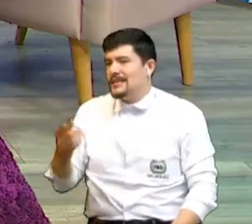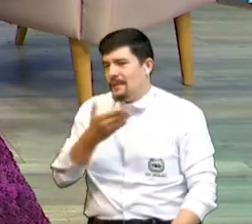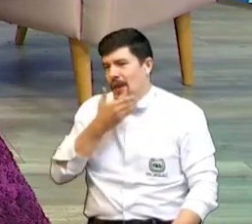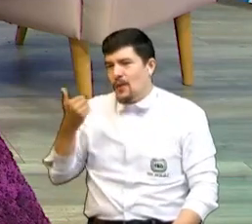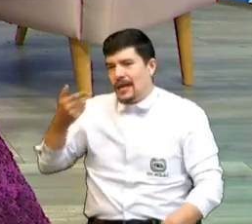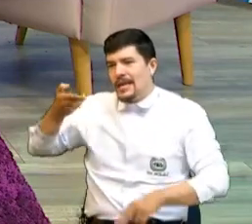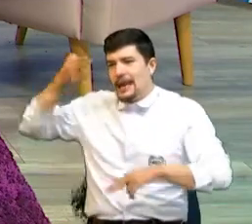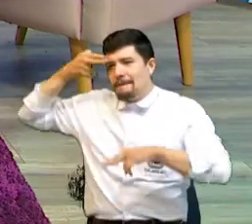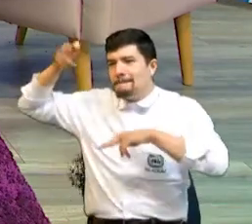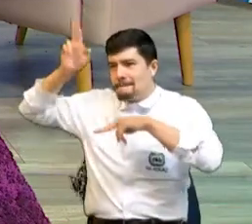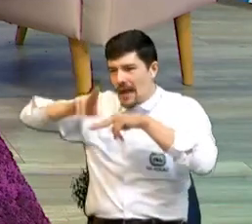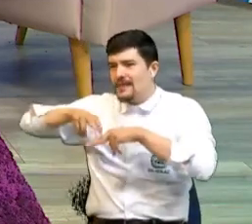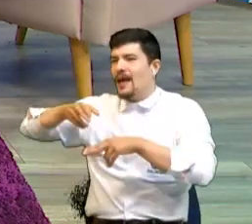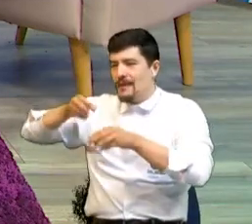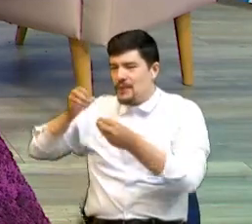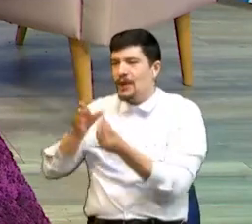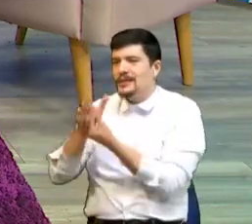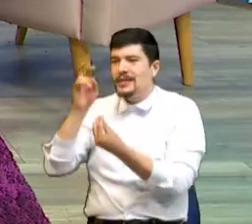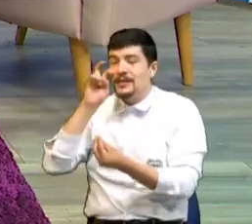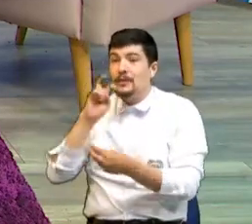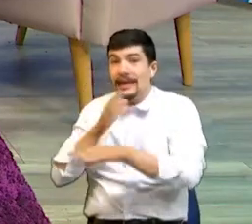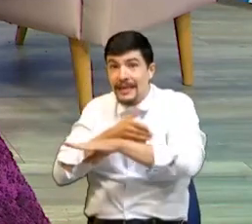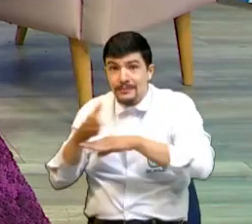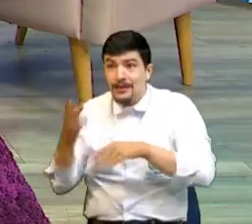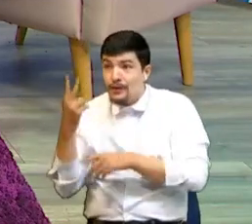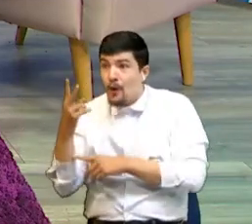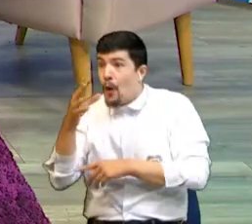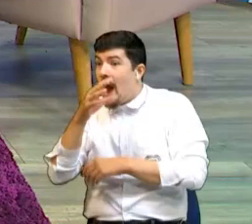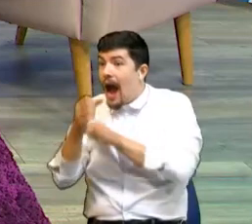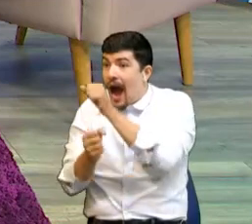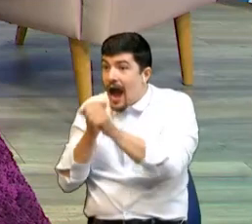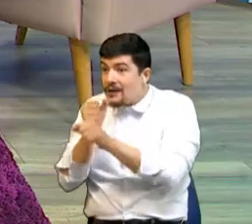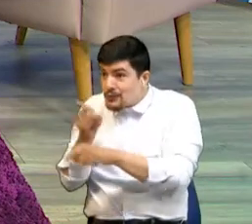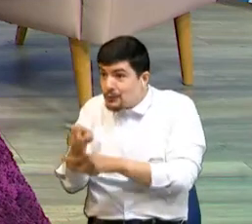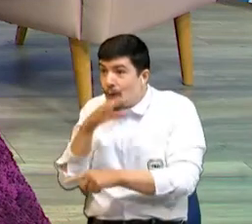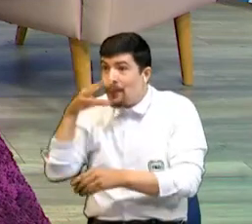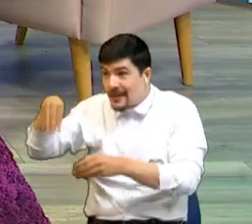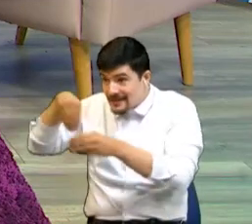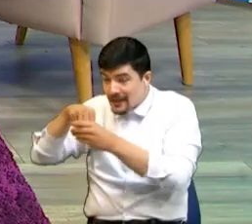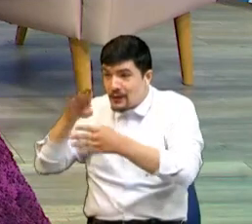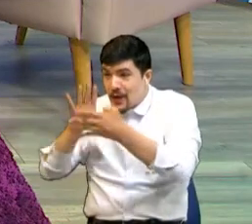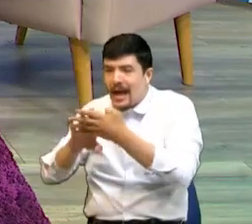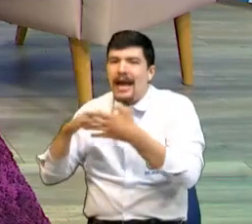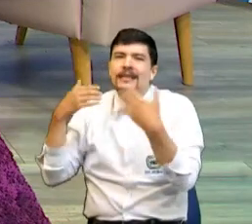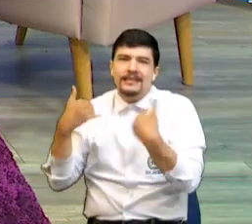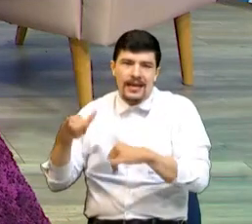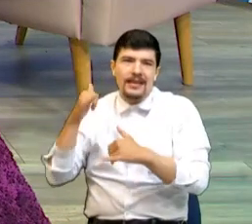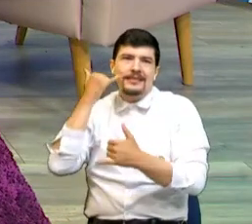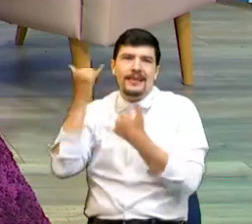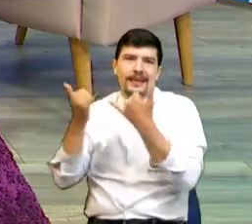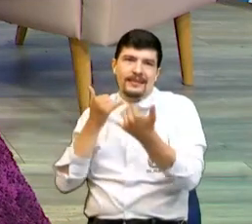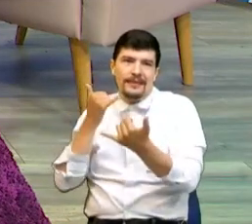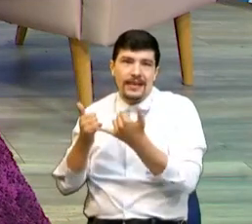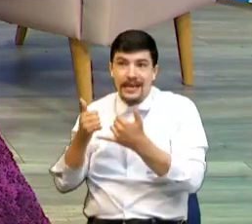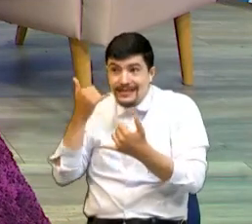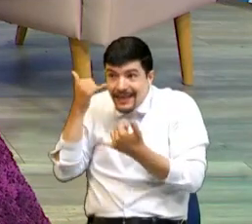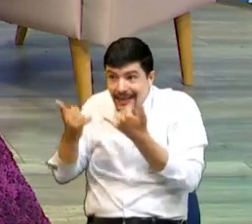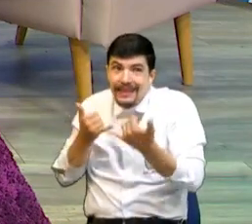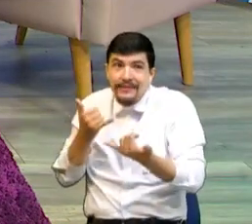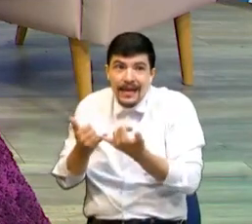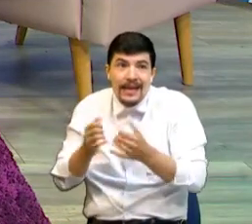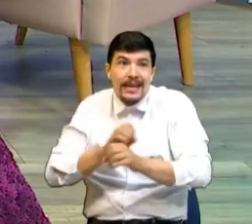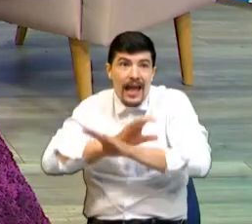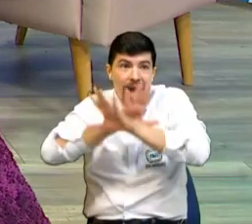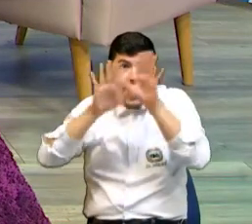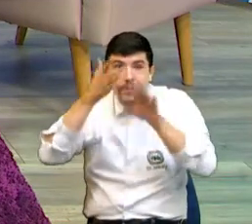le pareció mejor esa salida. Mejor, y después de 2 años duro de estar el hombre privado de la libertad, se logra determinar, y eso pues porque